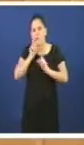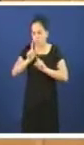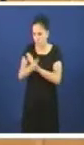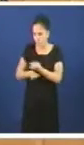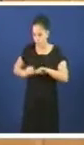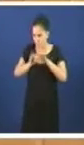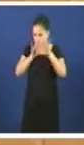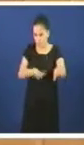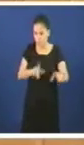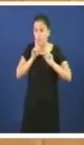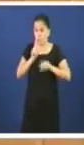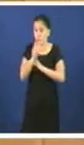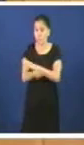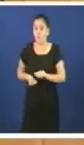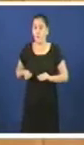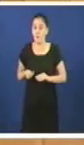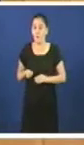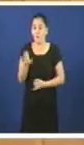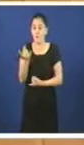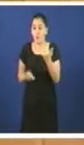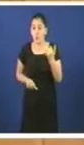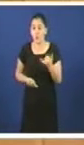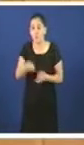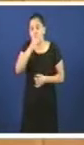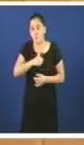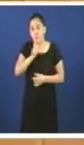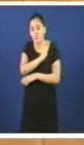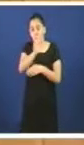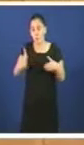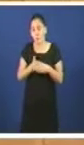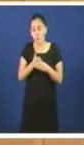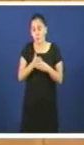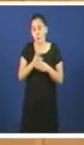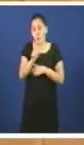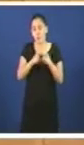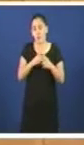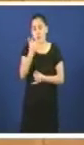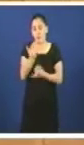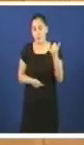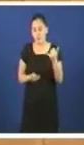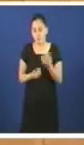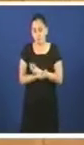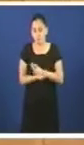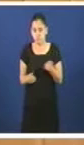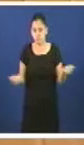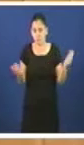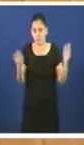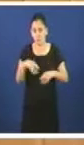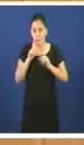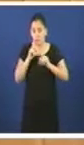causa sino no fan desde luego a paciencia de bloque nacionalista galego está en este ámbito absolutamente es votada sino no fan